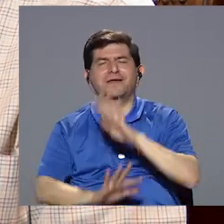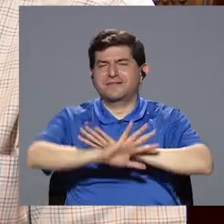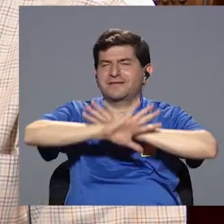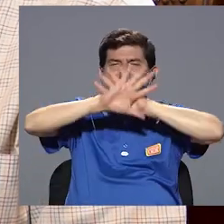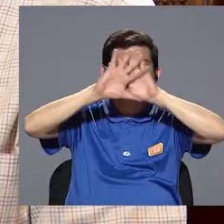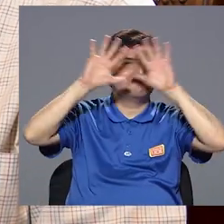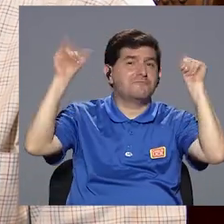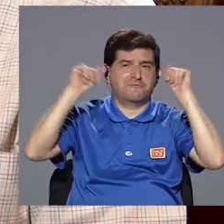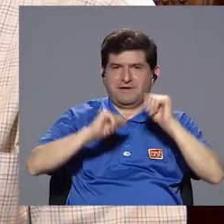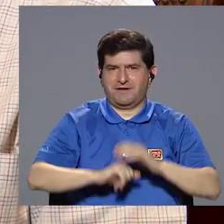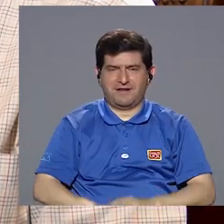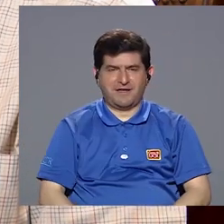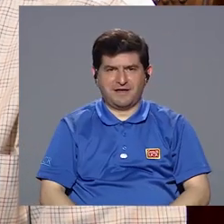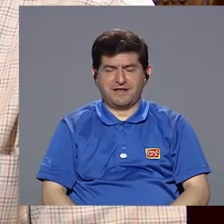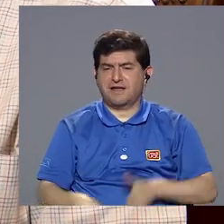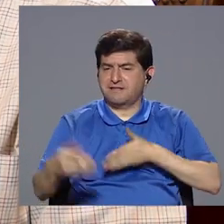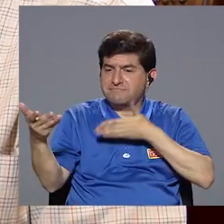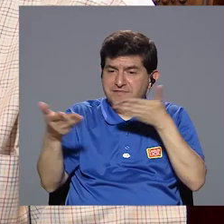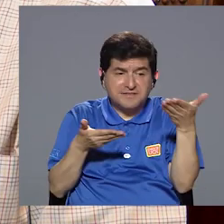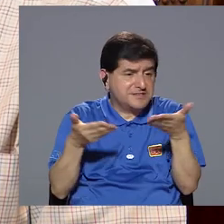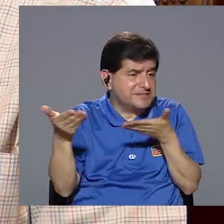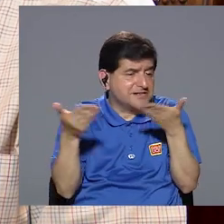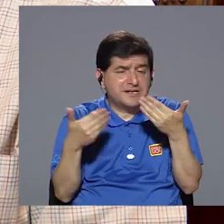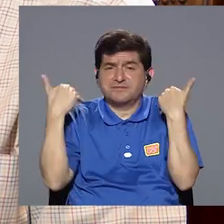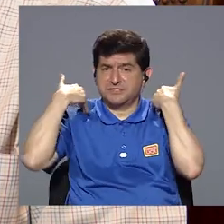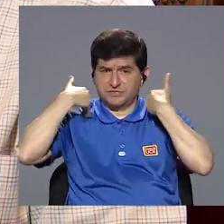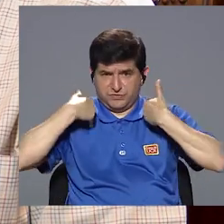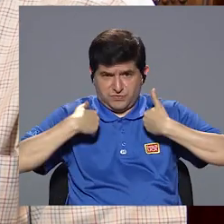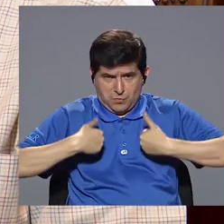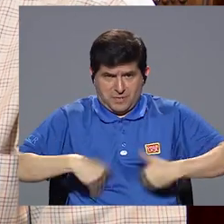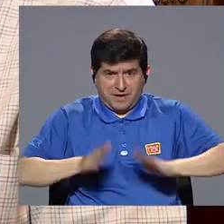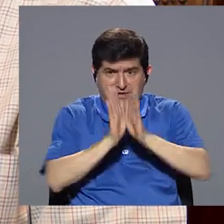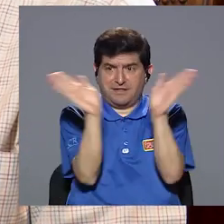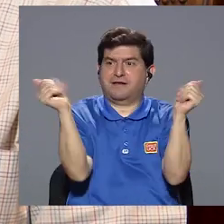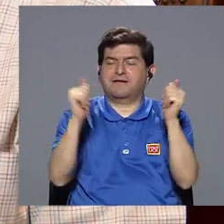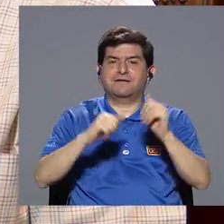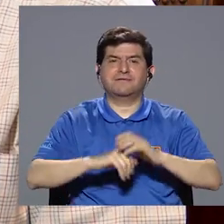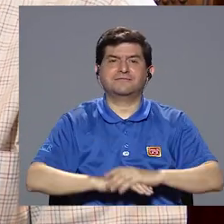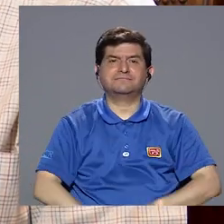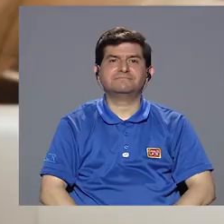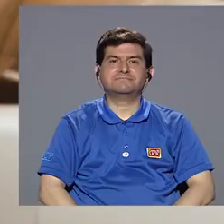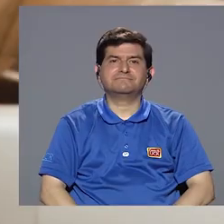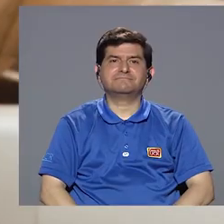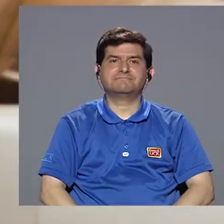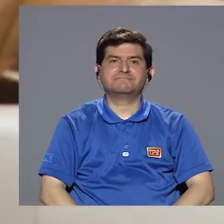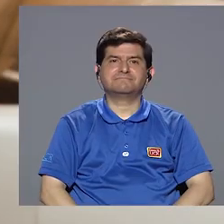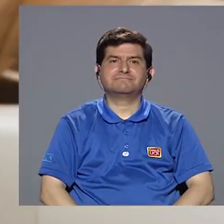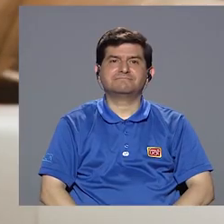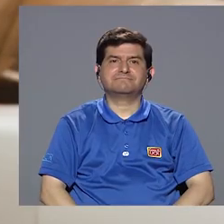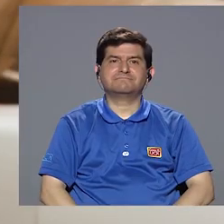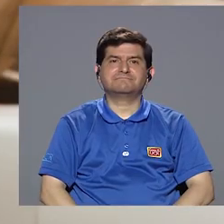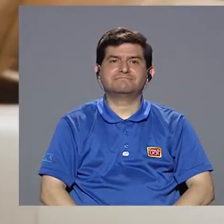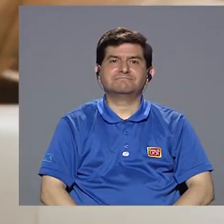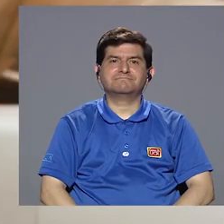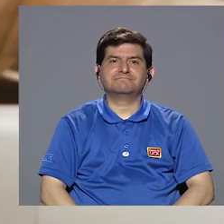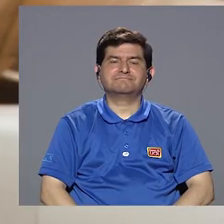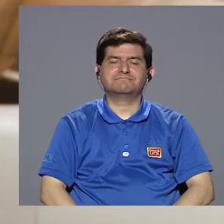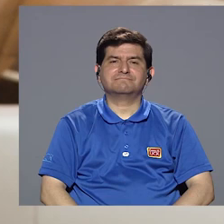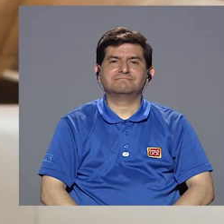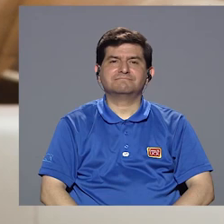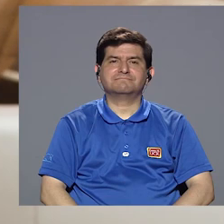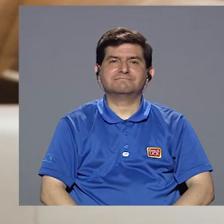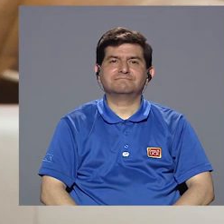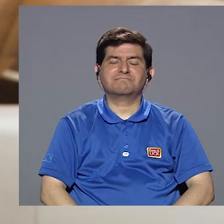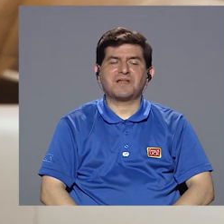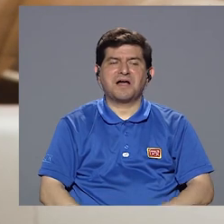clarísima de servirle a la humanidad en general ha habido